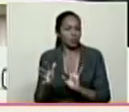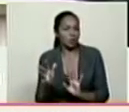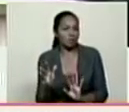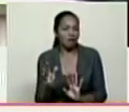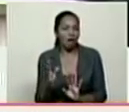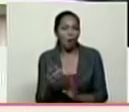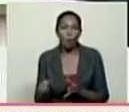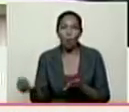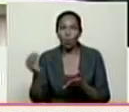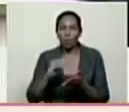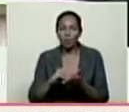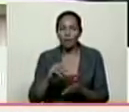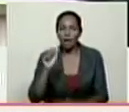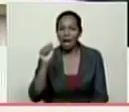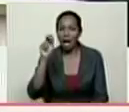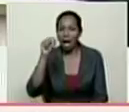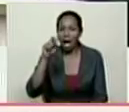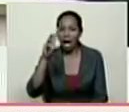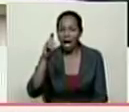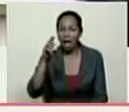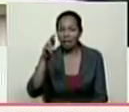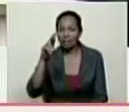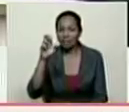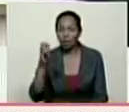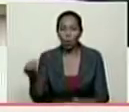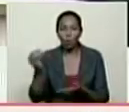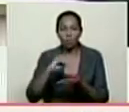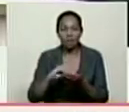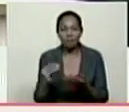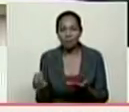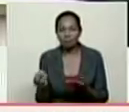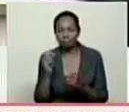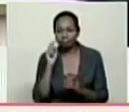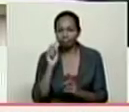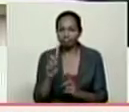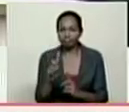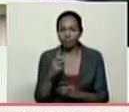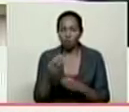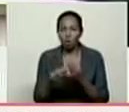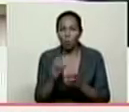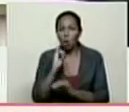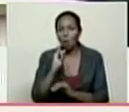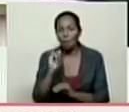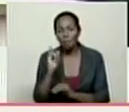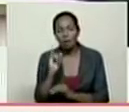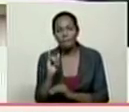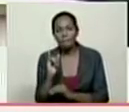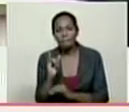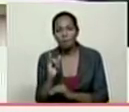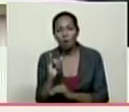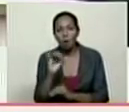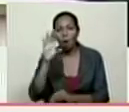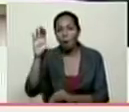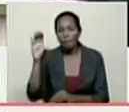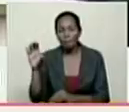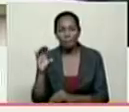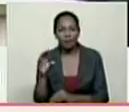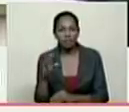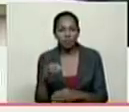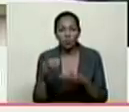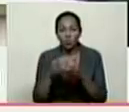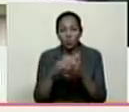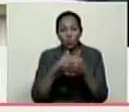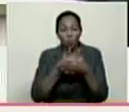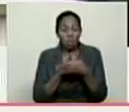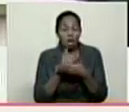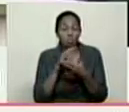vez, Andrés, vuelven a aparecer los mismos países resguardando a criminales que están involucrados